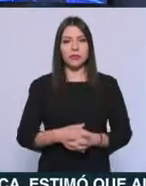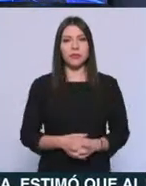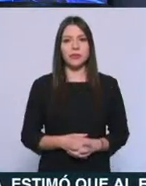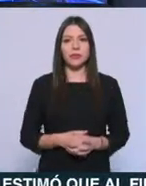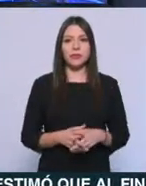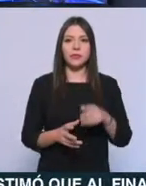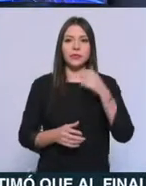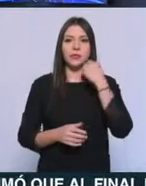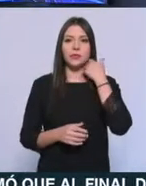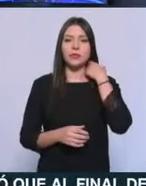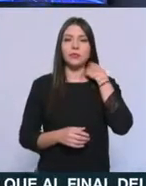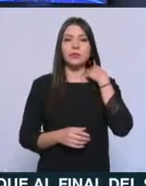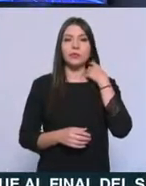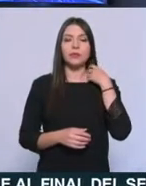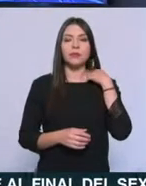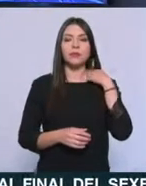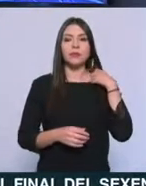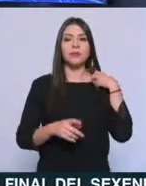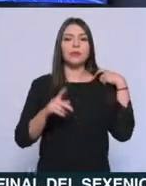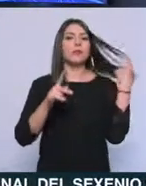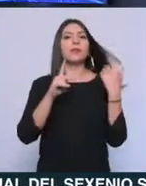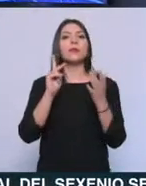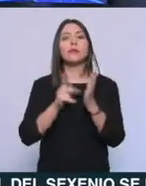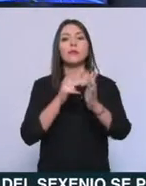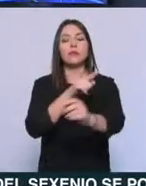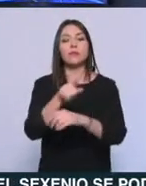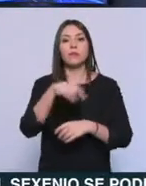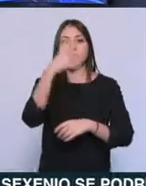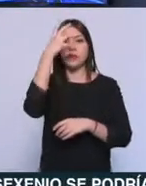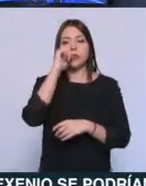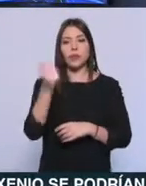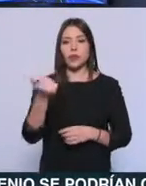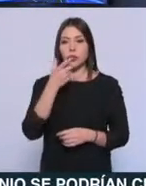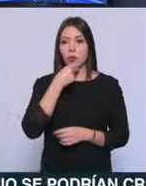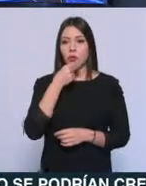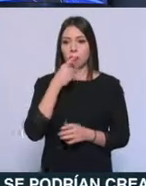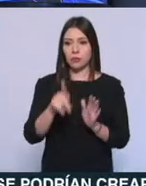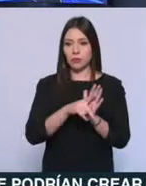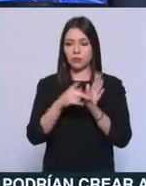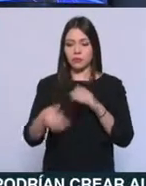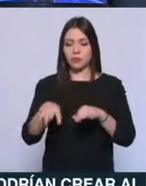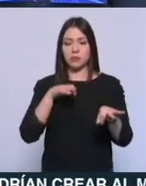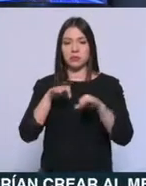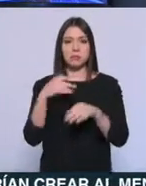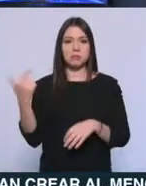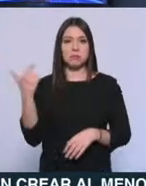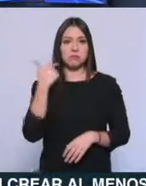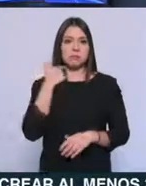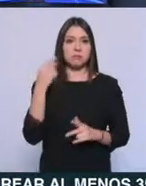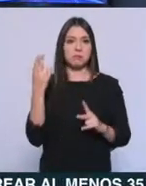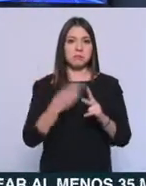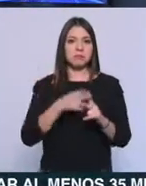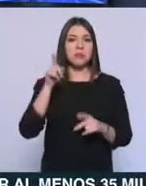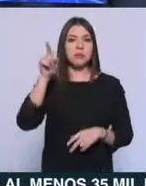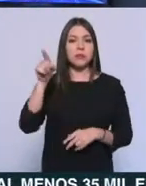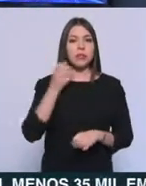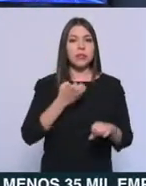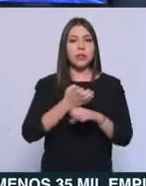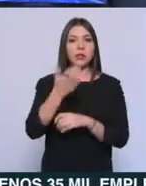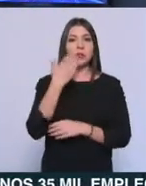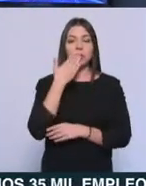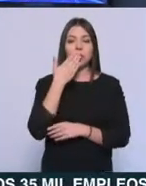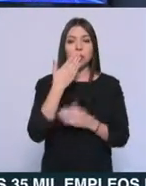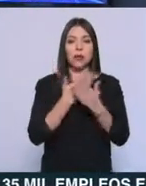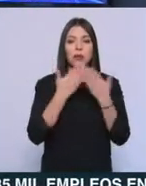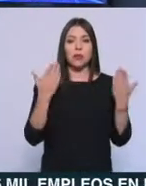De nuevo, el gremio periodístico está de luto. Otro comunicador fue asesinado, esta vez en Sonora. Por los hechos, la Comisión de los Derechos